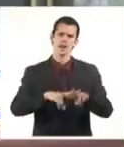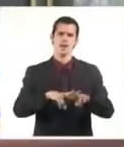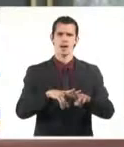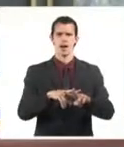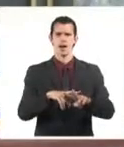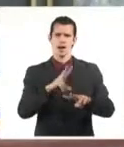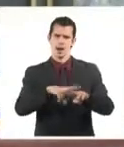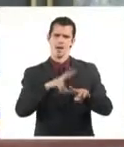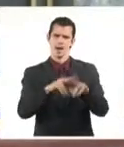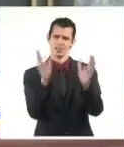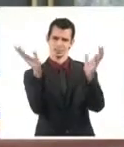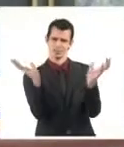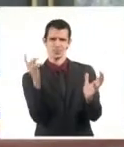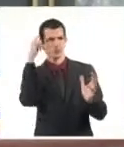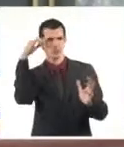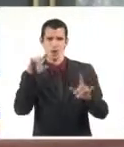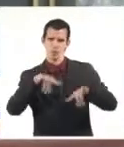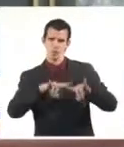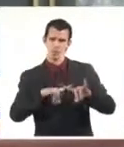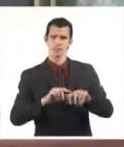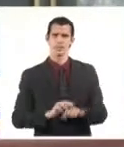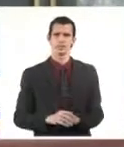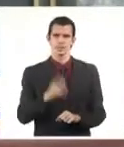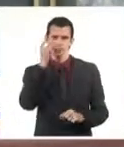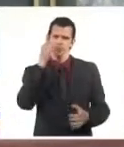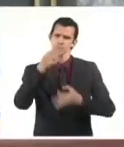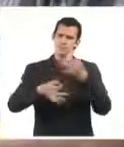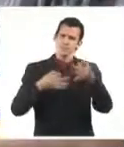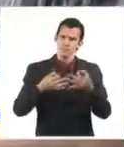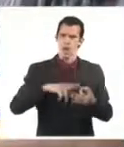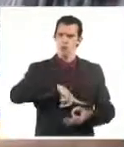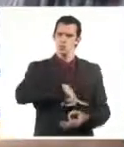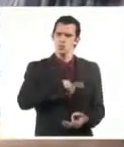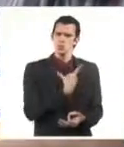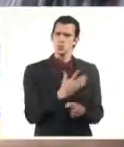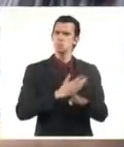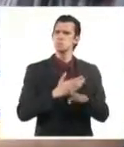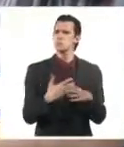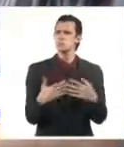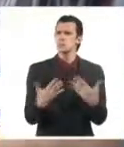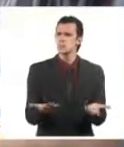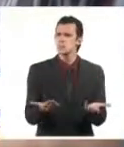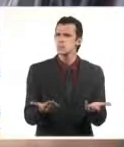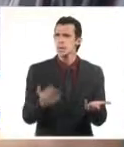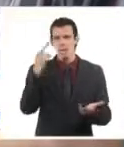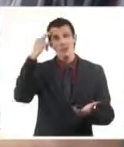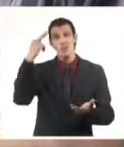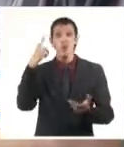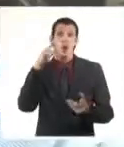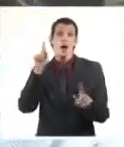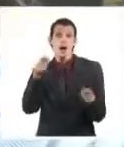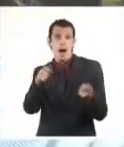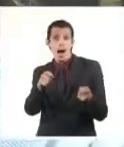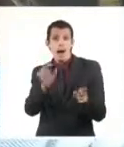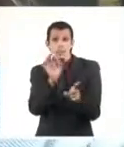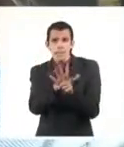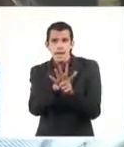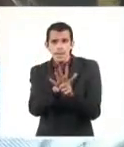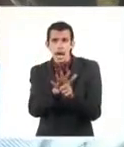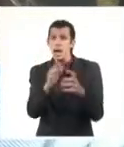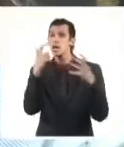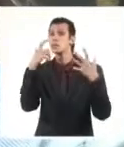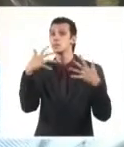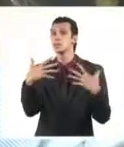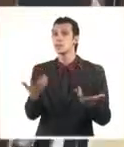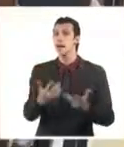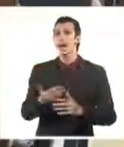intelectual. También destacó varios conceptos de cultura y aseveró que en la época fundacional del medio jugaron un papel muy importante los programas de